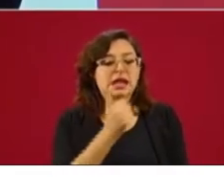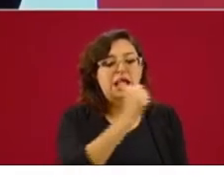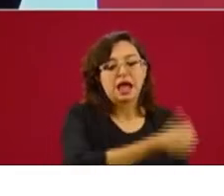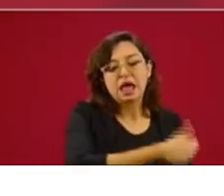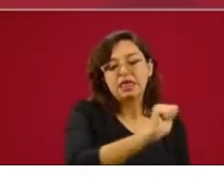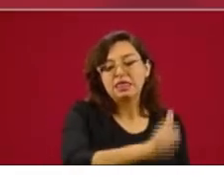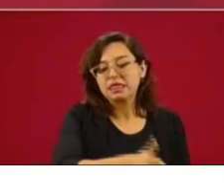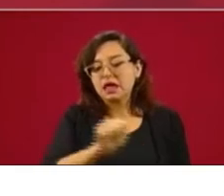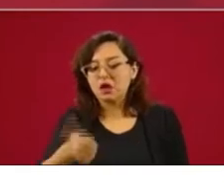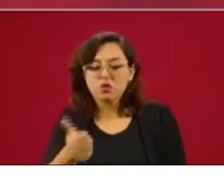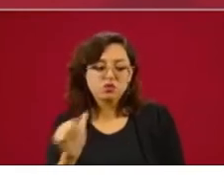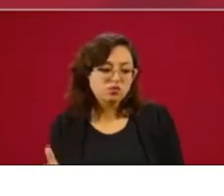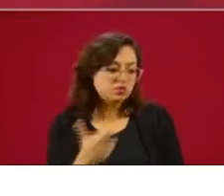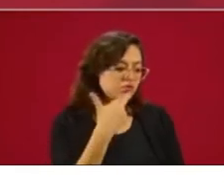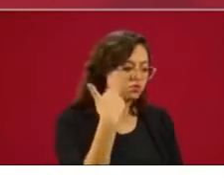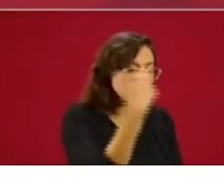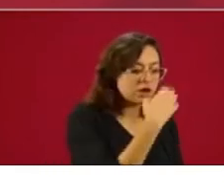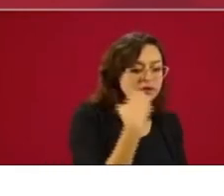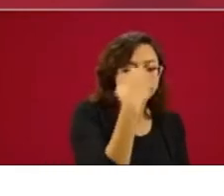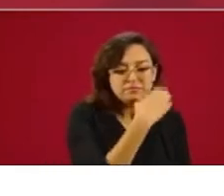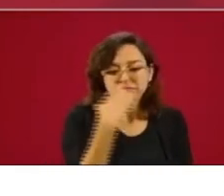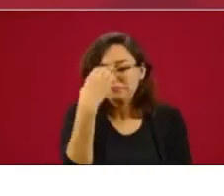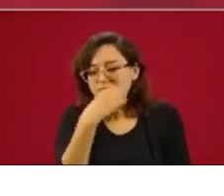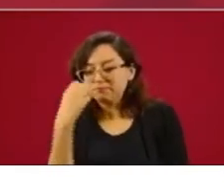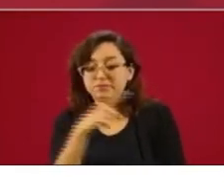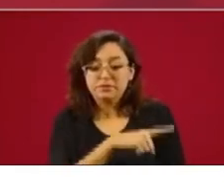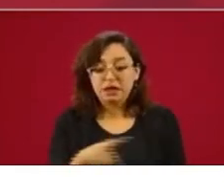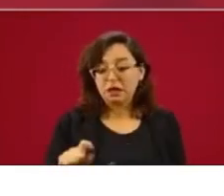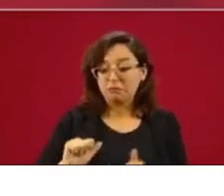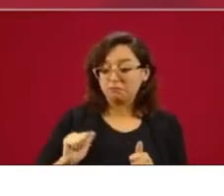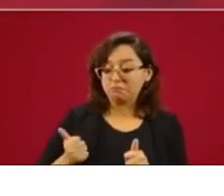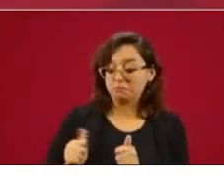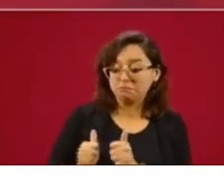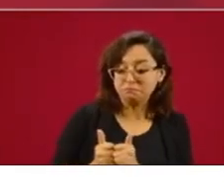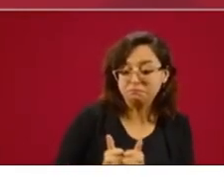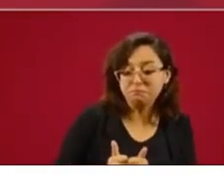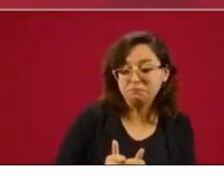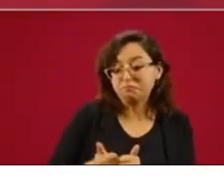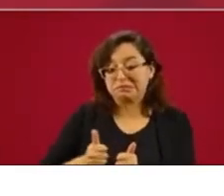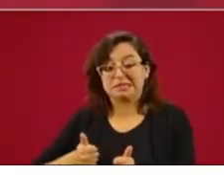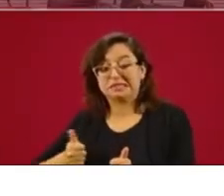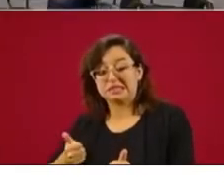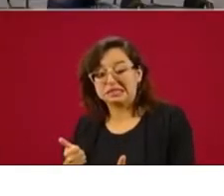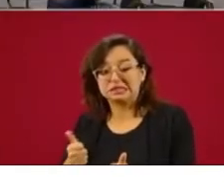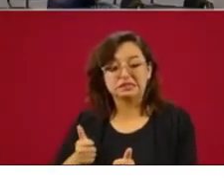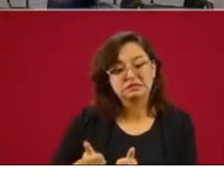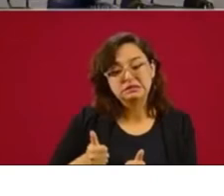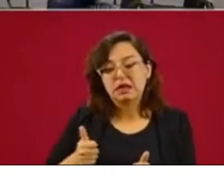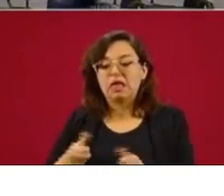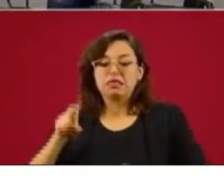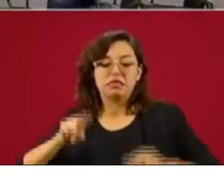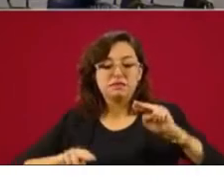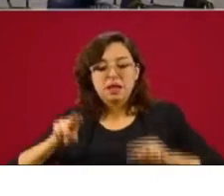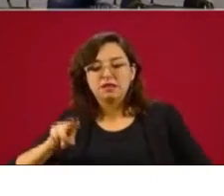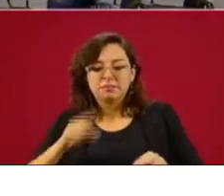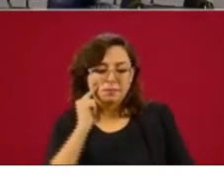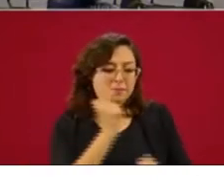niño, por niña y niño, el nivel de aprovechamiento y posibles rezagos en el aprendizaje.